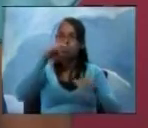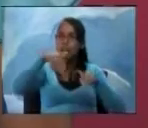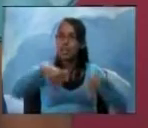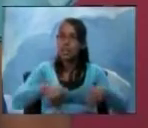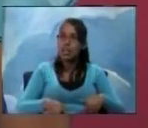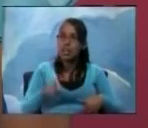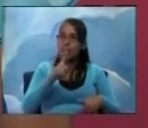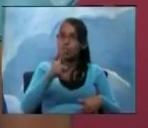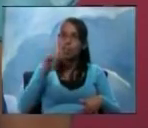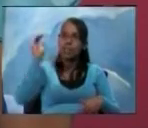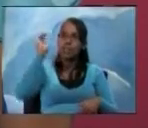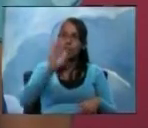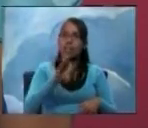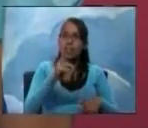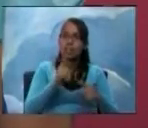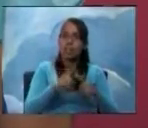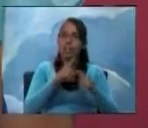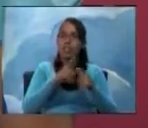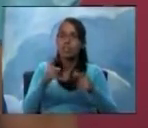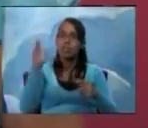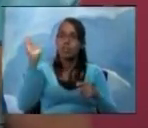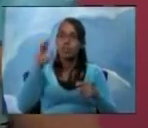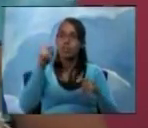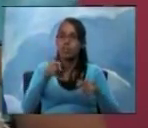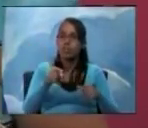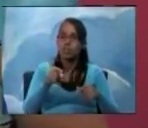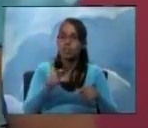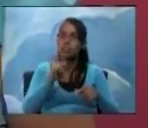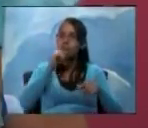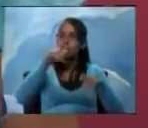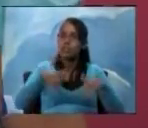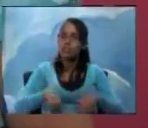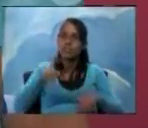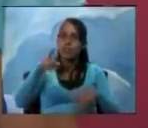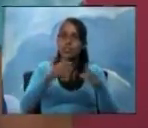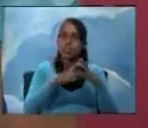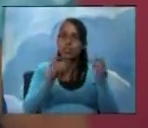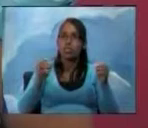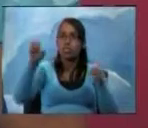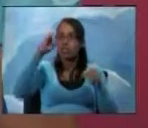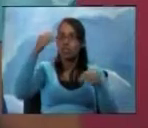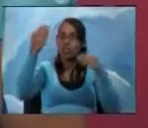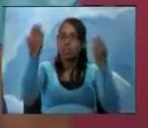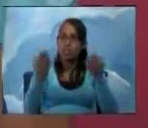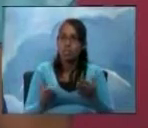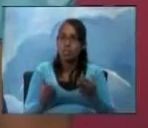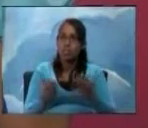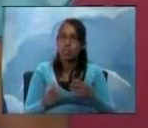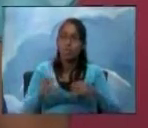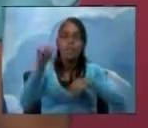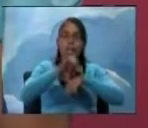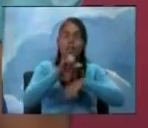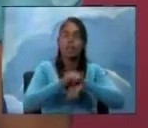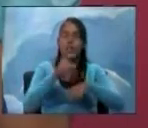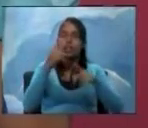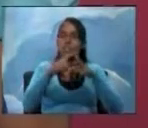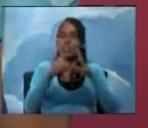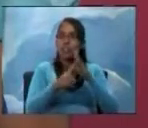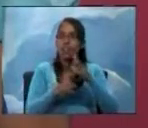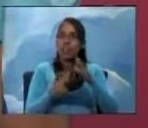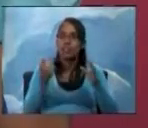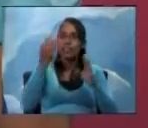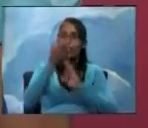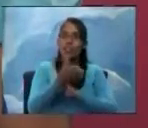y no la traemos. Y entonces venimos aquí, mire, esto es todo lo que dio la misión tal. Y entregamos